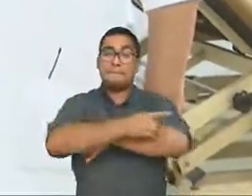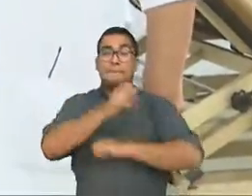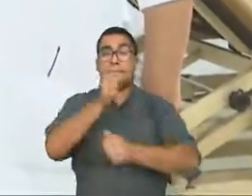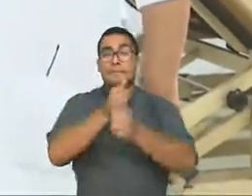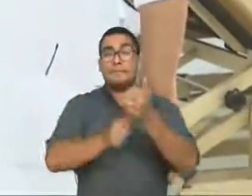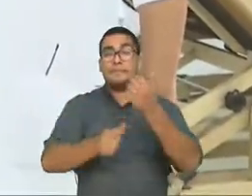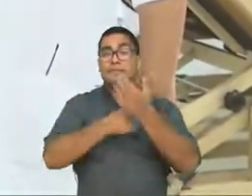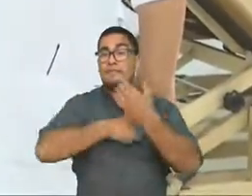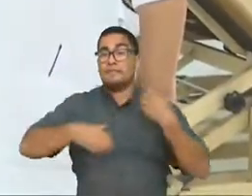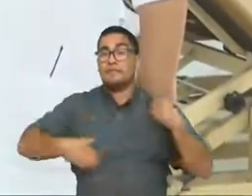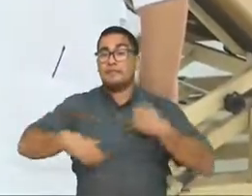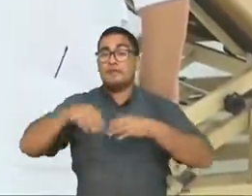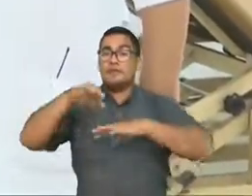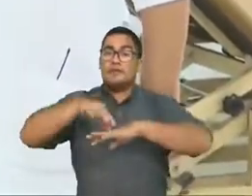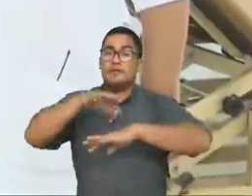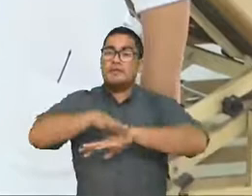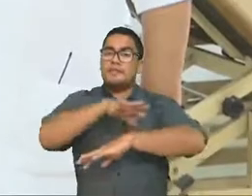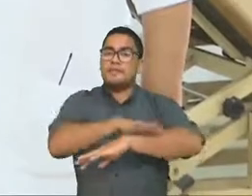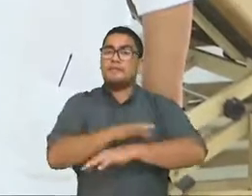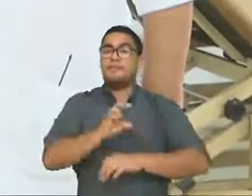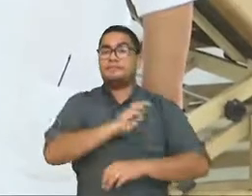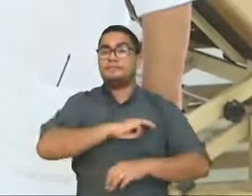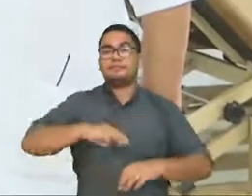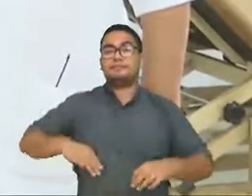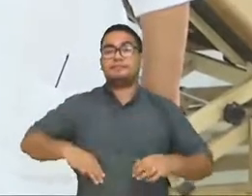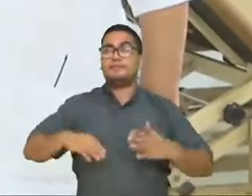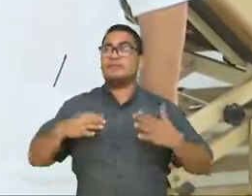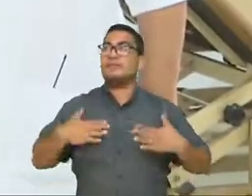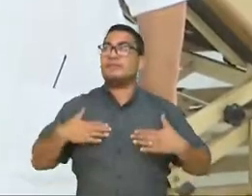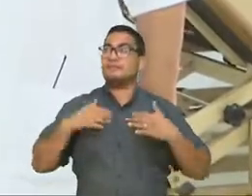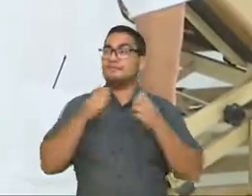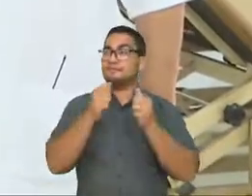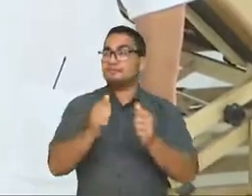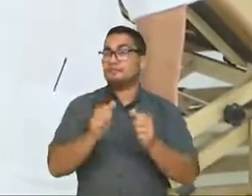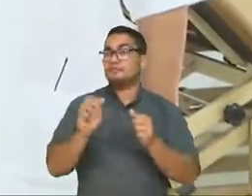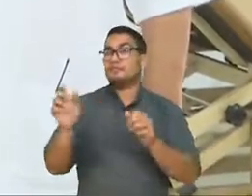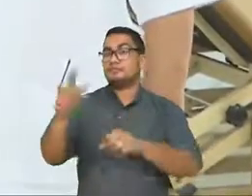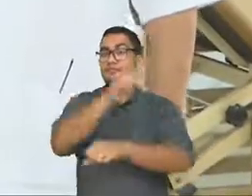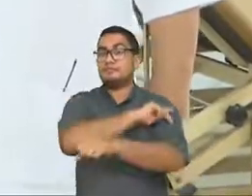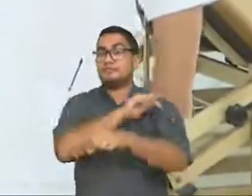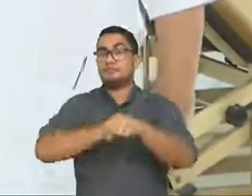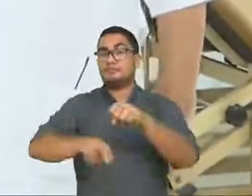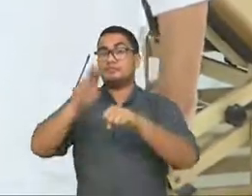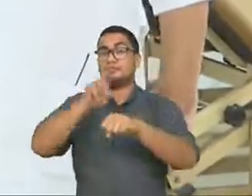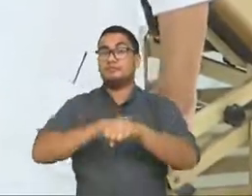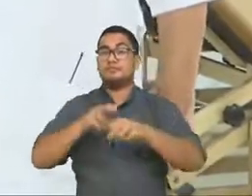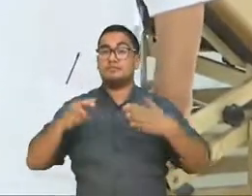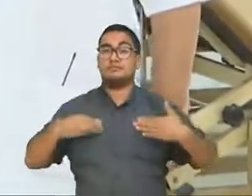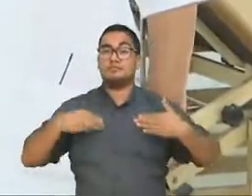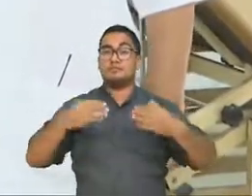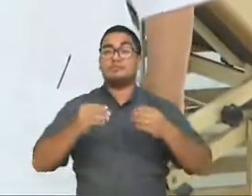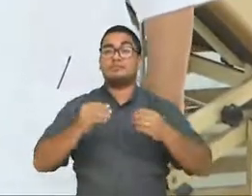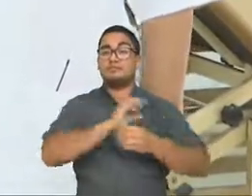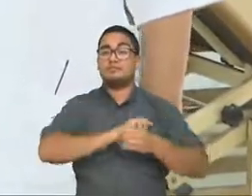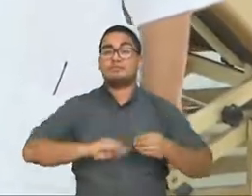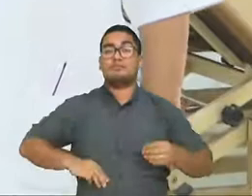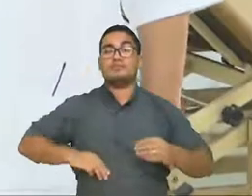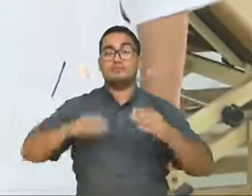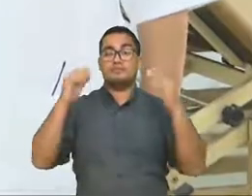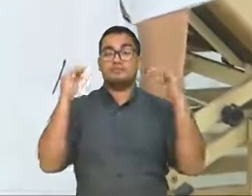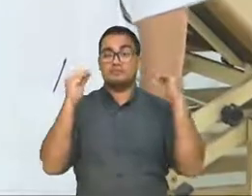vicepresidenta Rosario Murillo, el Ministerio de Salud, la Policía Nacional, el Ministerio de Educación han trabajado una